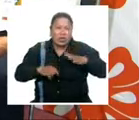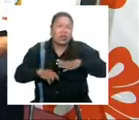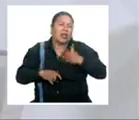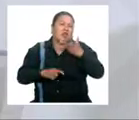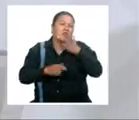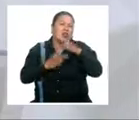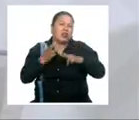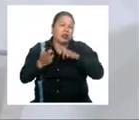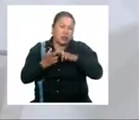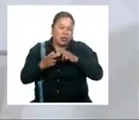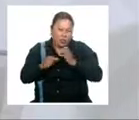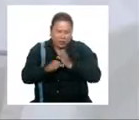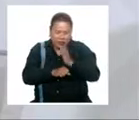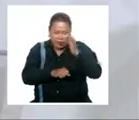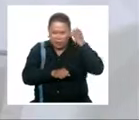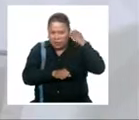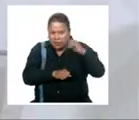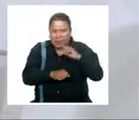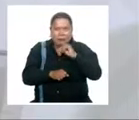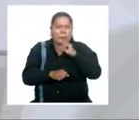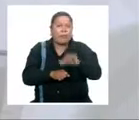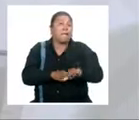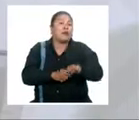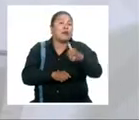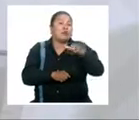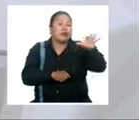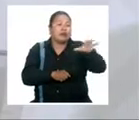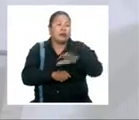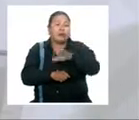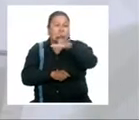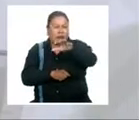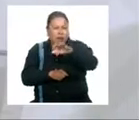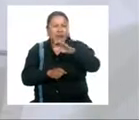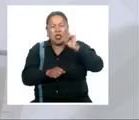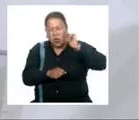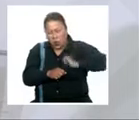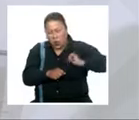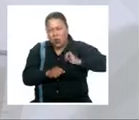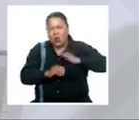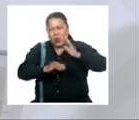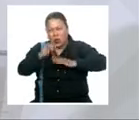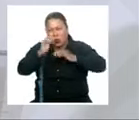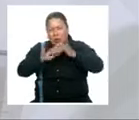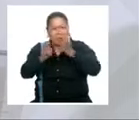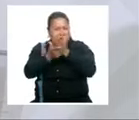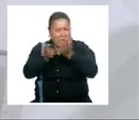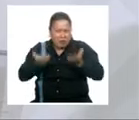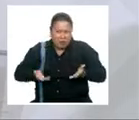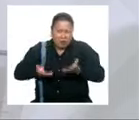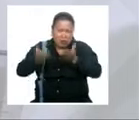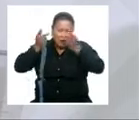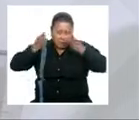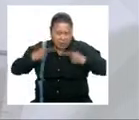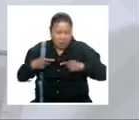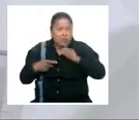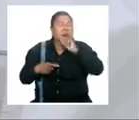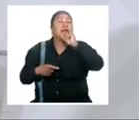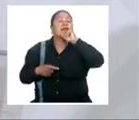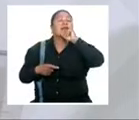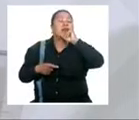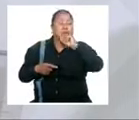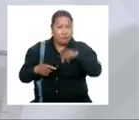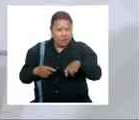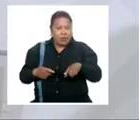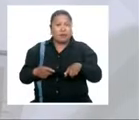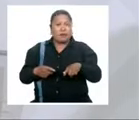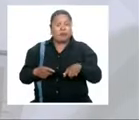8 regiones del estado, de nuestras 11 zonas arqueológicas que están abiertas al público y, lo más importante,